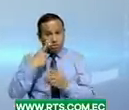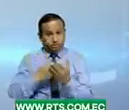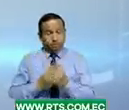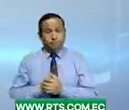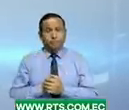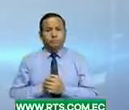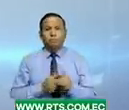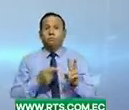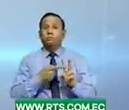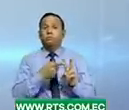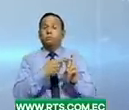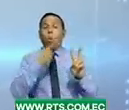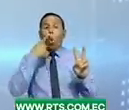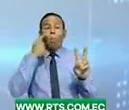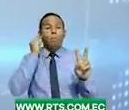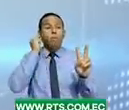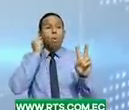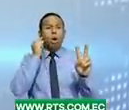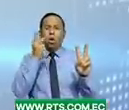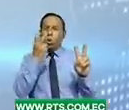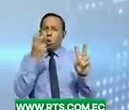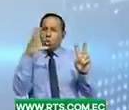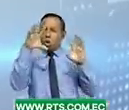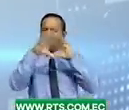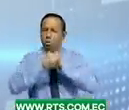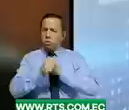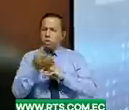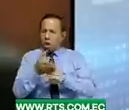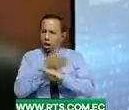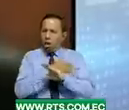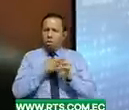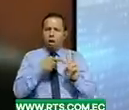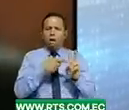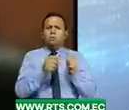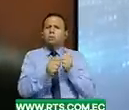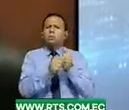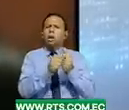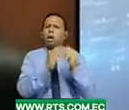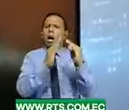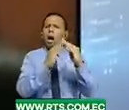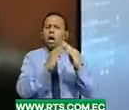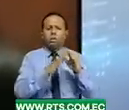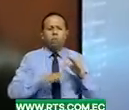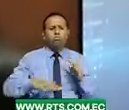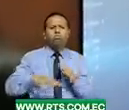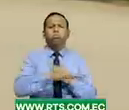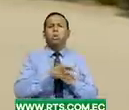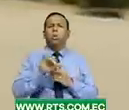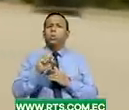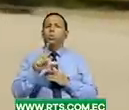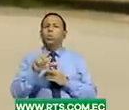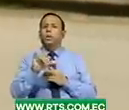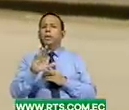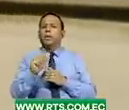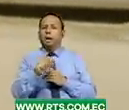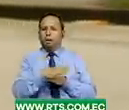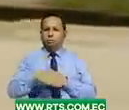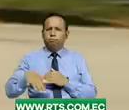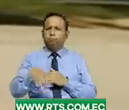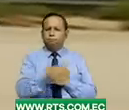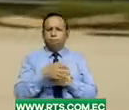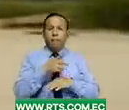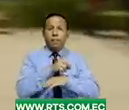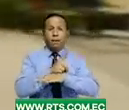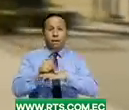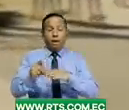Los mataron antes de la medianoche, a pocas cuadras de su casa, en el sector La Yolita, zona periférica de